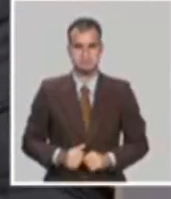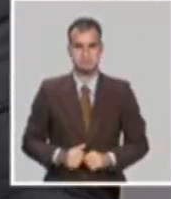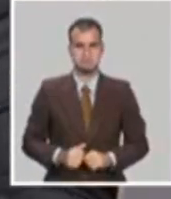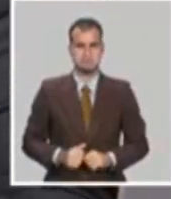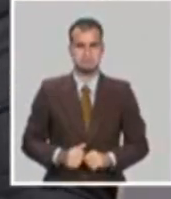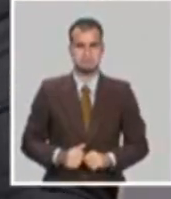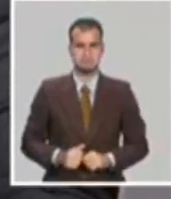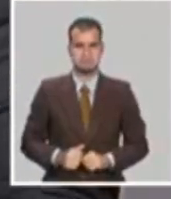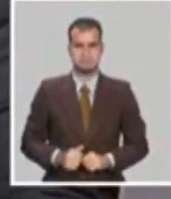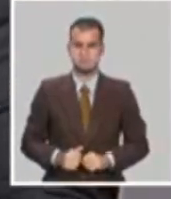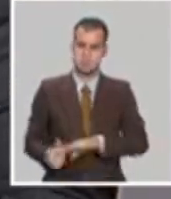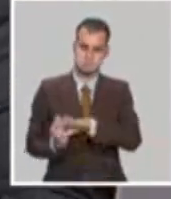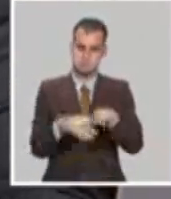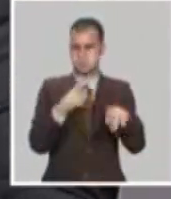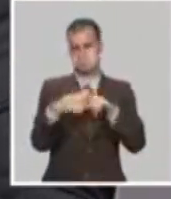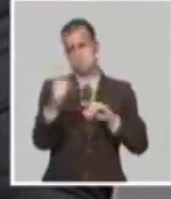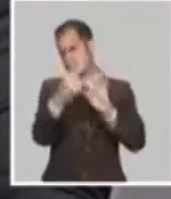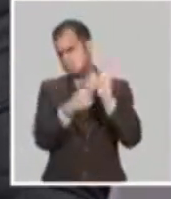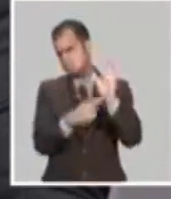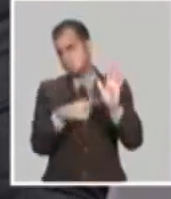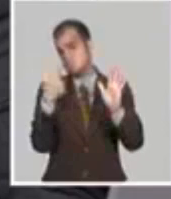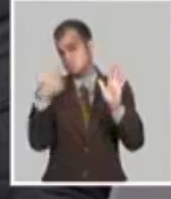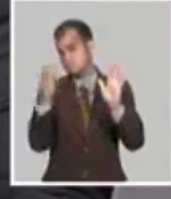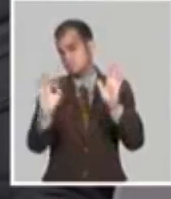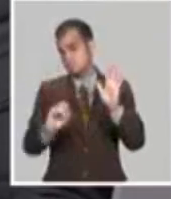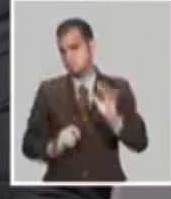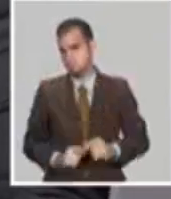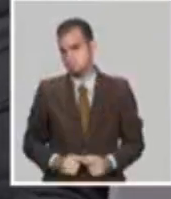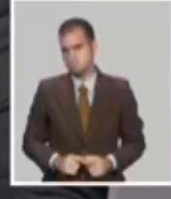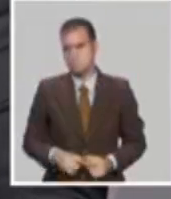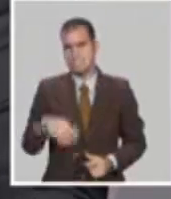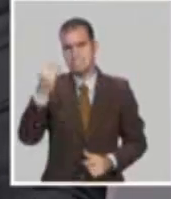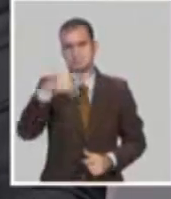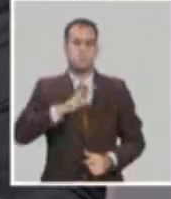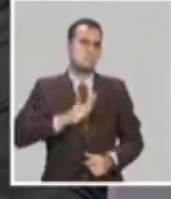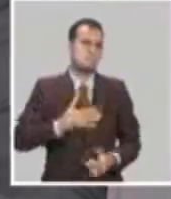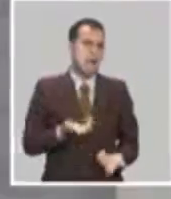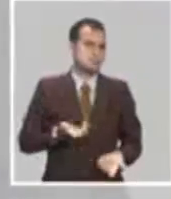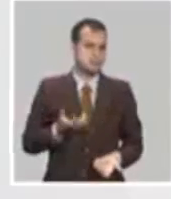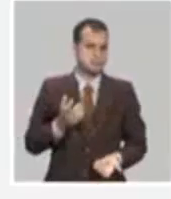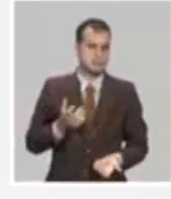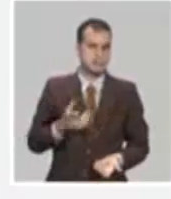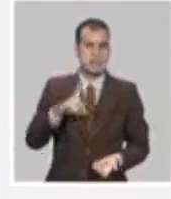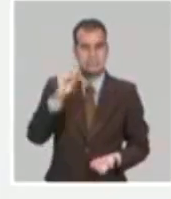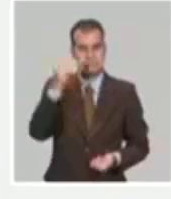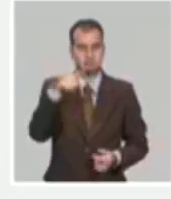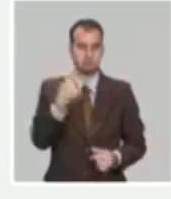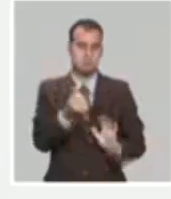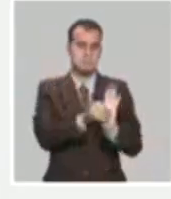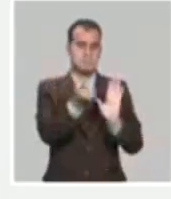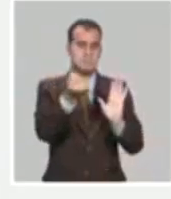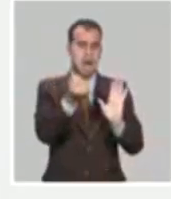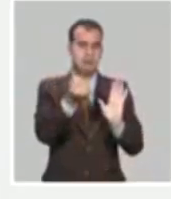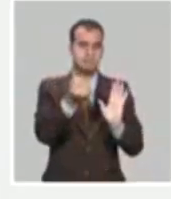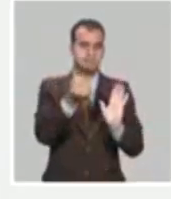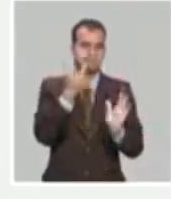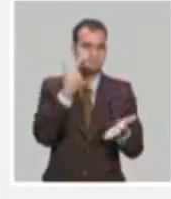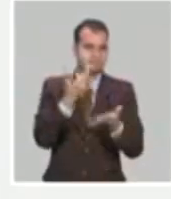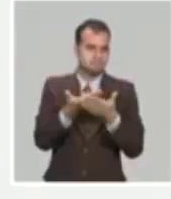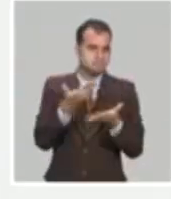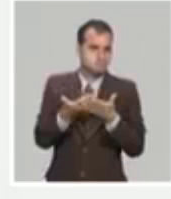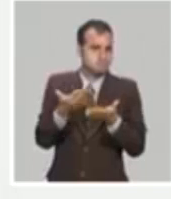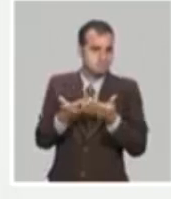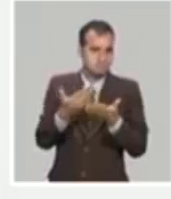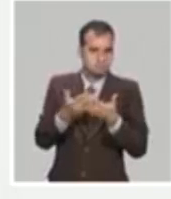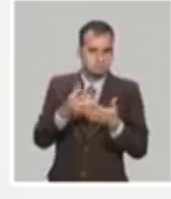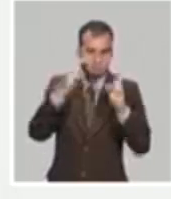que son importantes, que tienen que ver con elementos éticos, la aprobación de los protocolos de intervención sanitaria por el Ministerio de